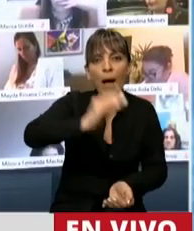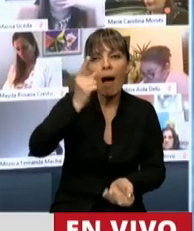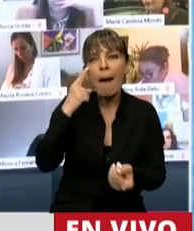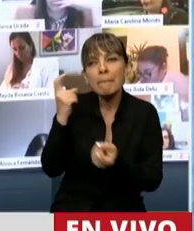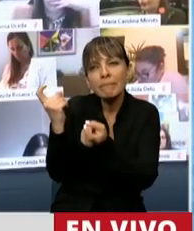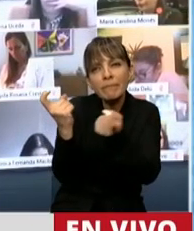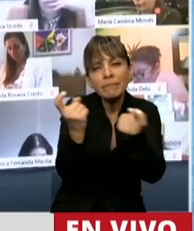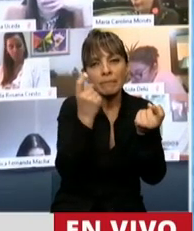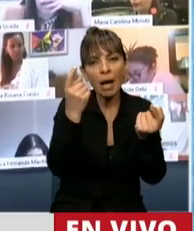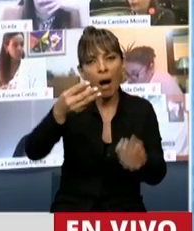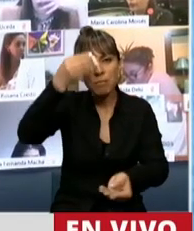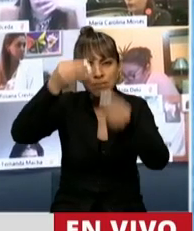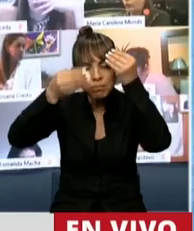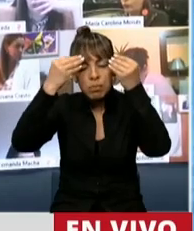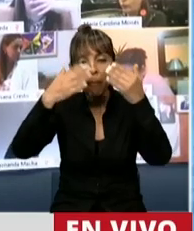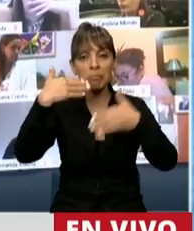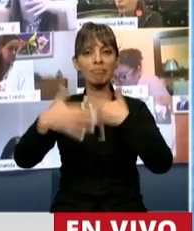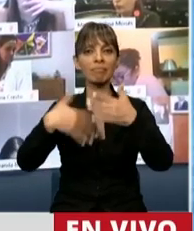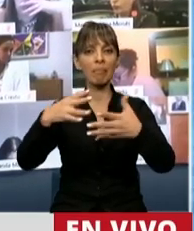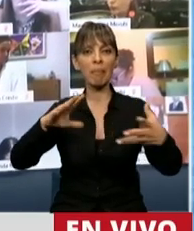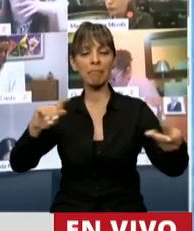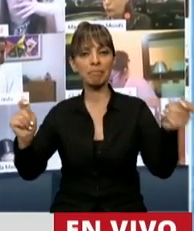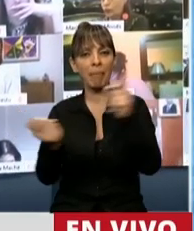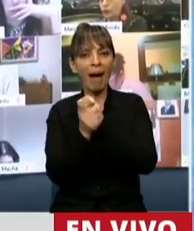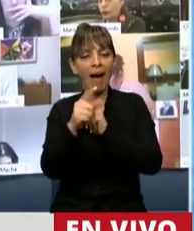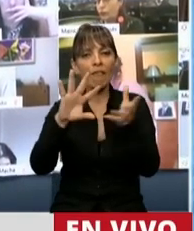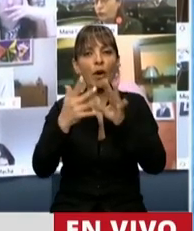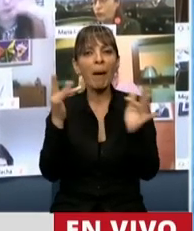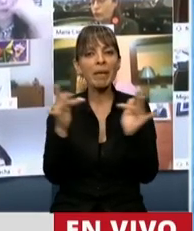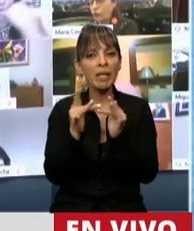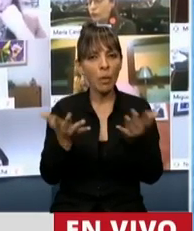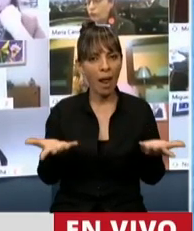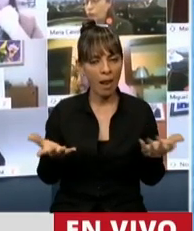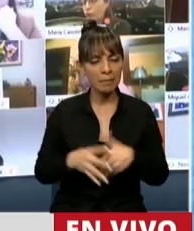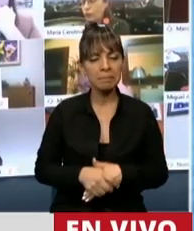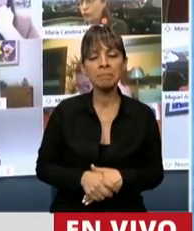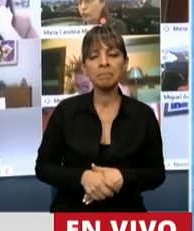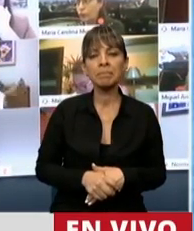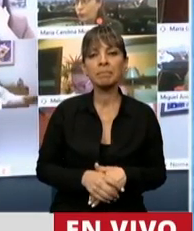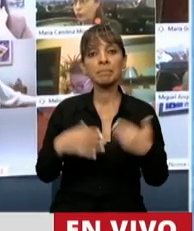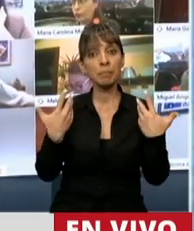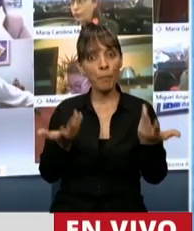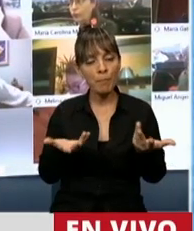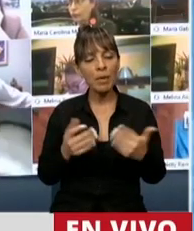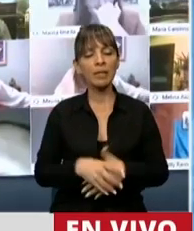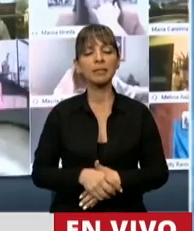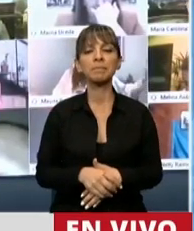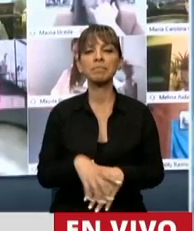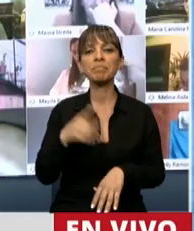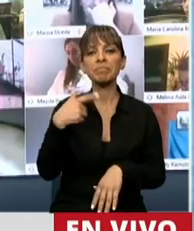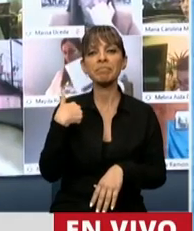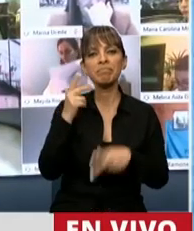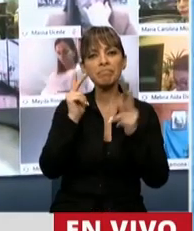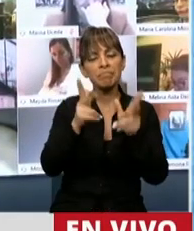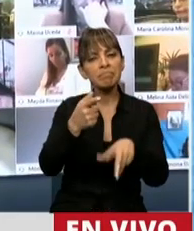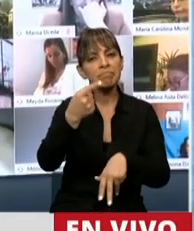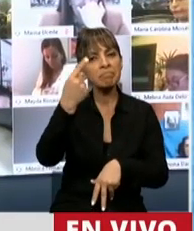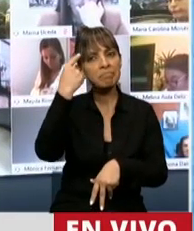capacidades necesarias para desenvolverse en el ámbito de lo virtual. Dicho por todo esto, señor presidente, creo que se